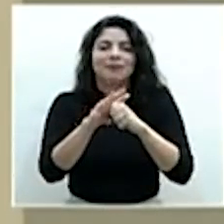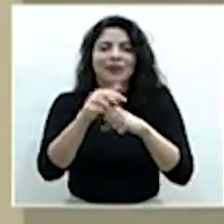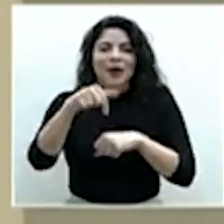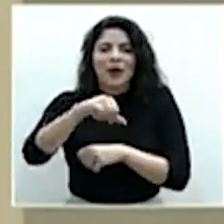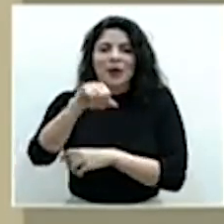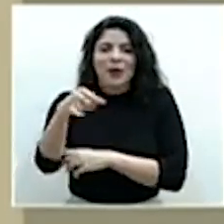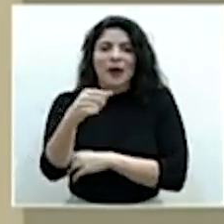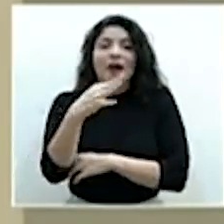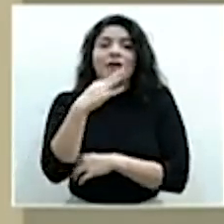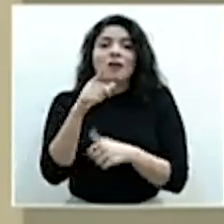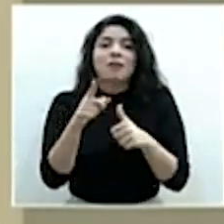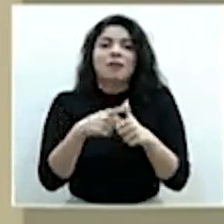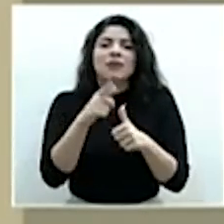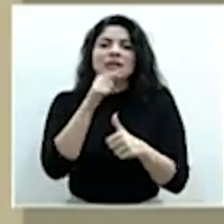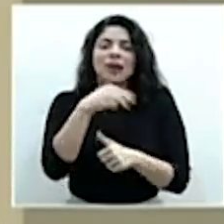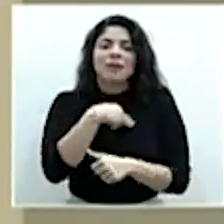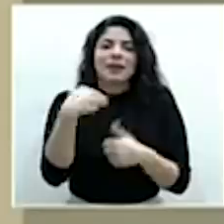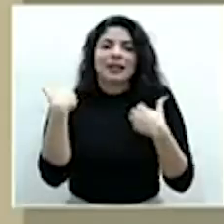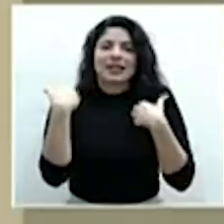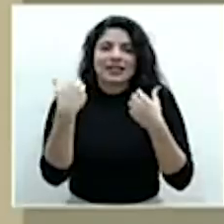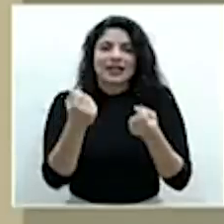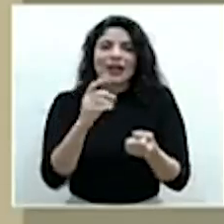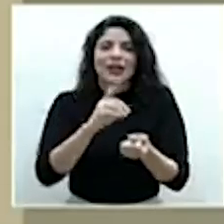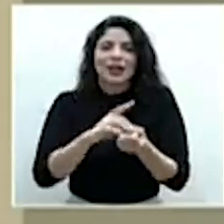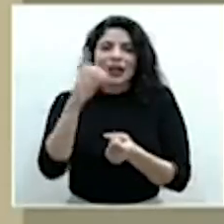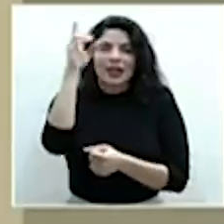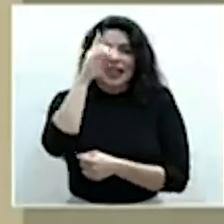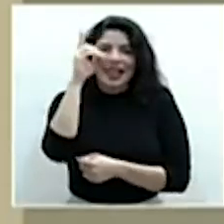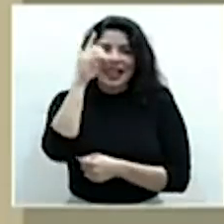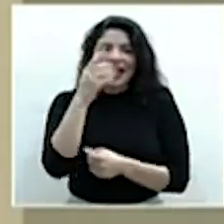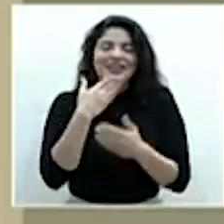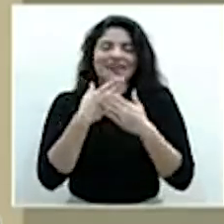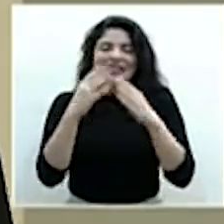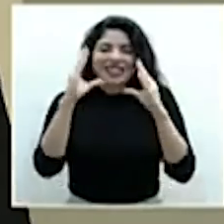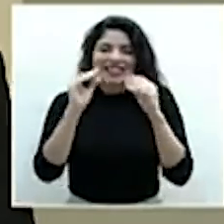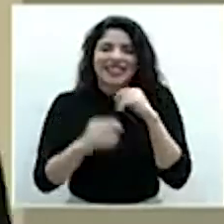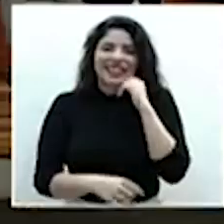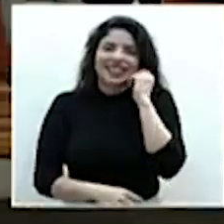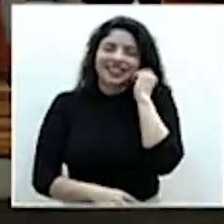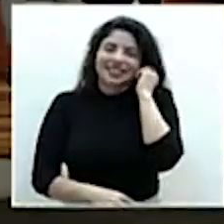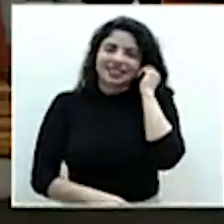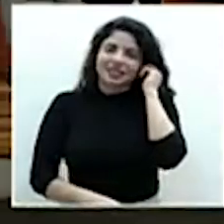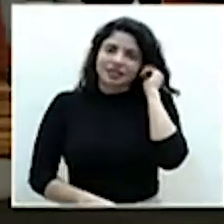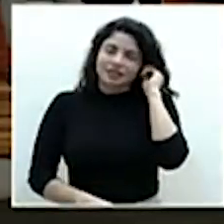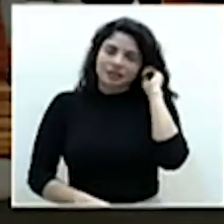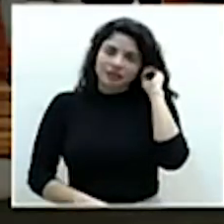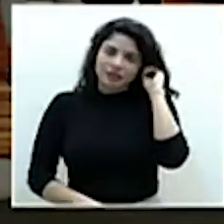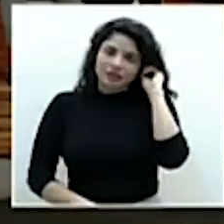jueves. Le cedemos la palabra al ministro de Salud, el doctor Daniel Salas. Muy buenas tardes, don Daniel.